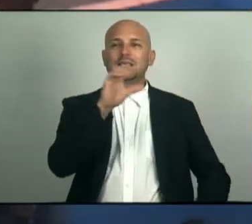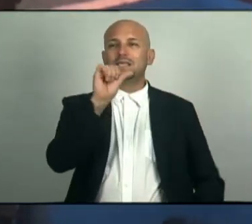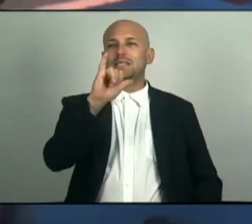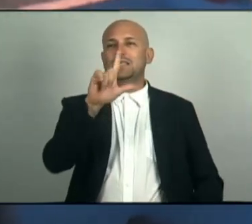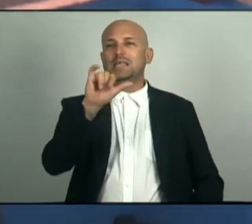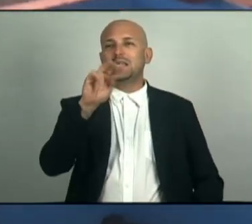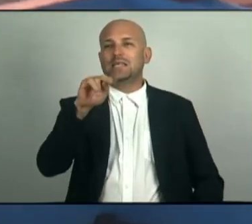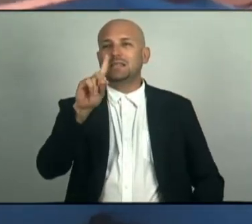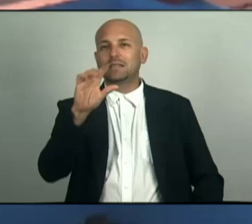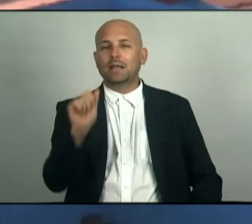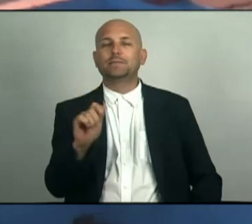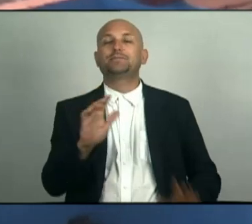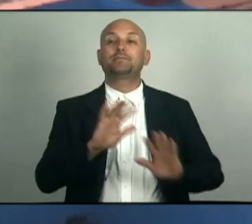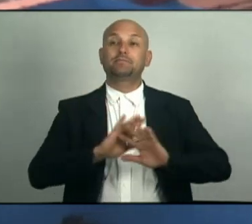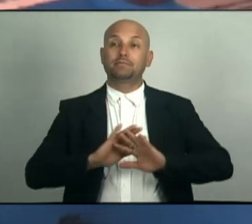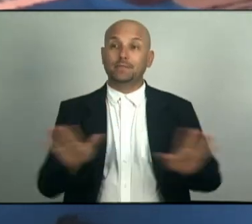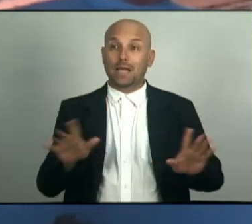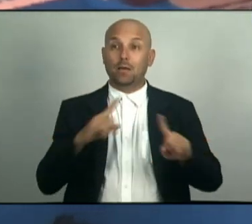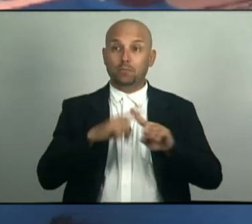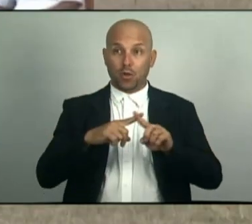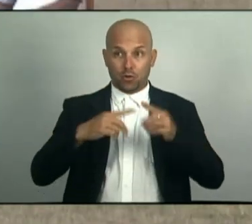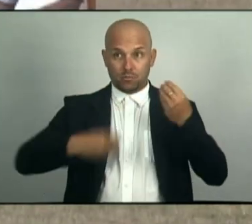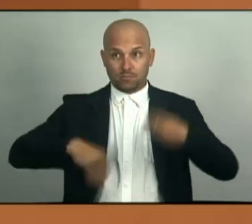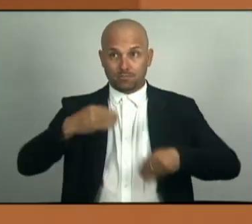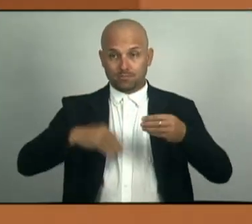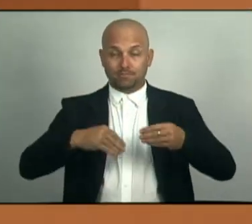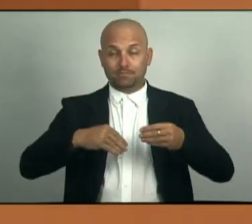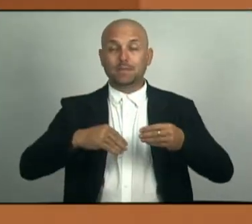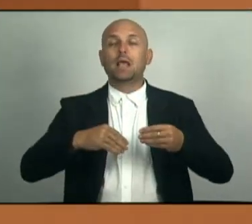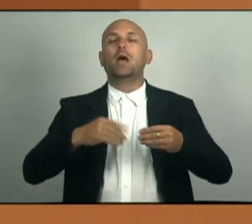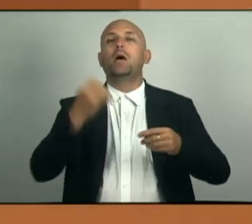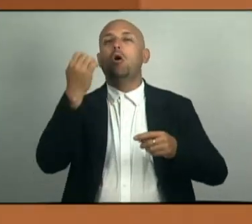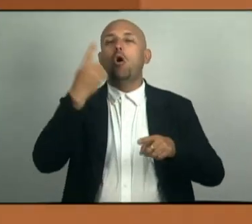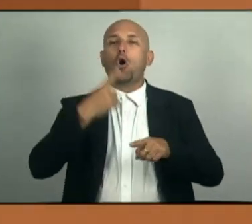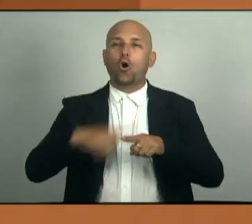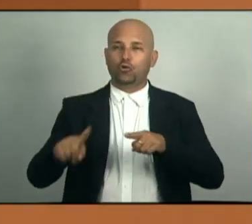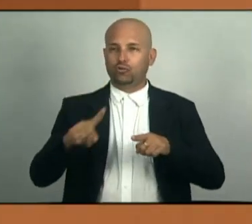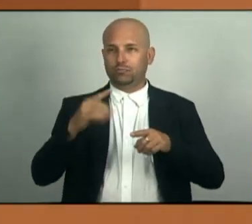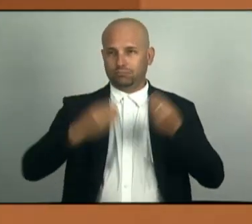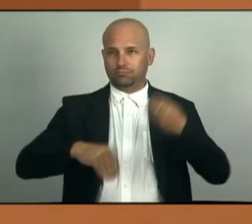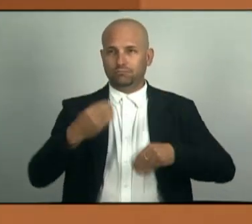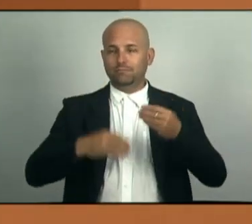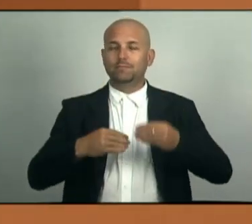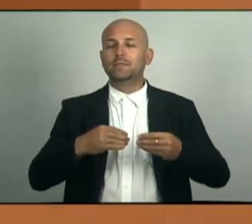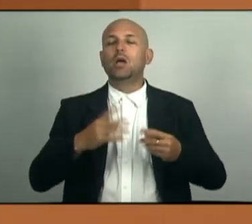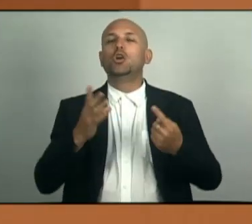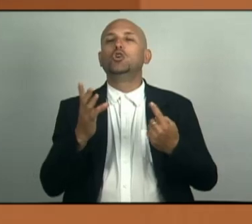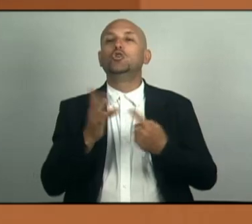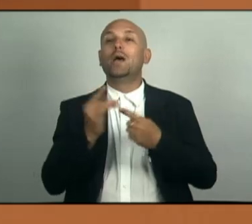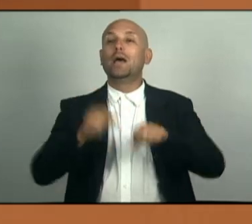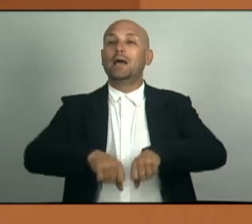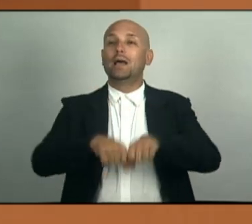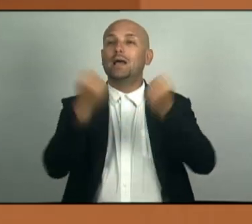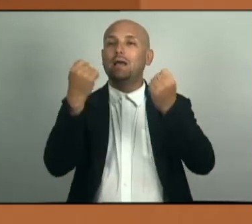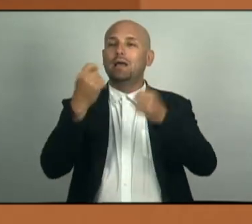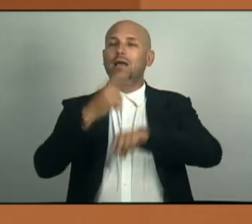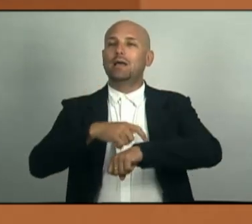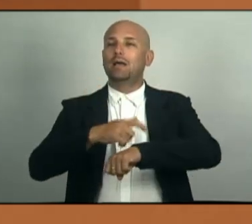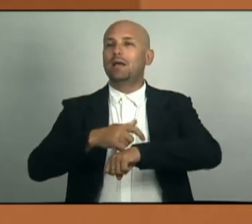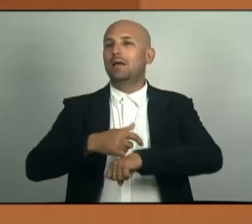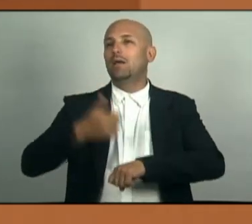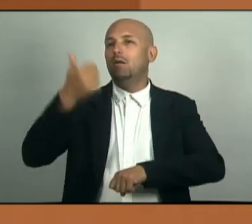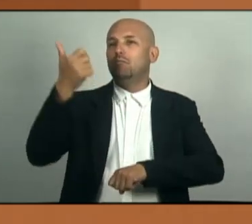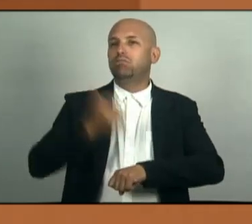adoboli relacionado con el deporte Rey durante esta semana llamó la atención que se rompió la marca del hectómetro en